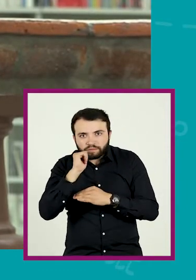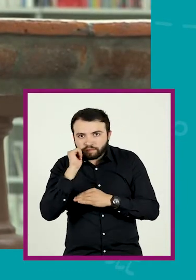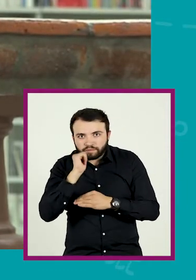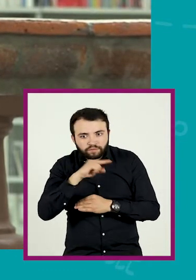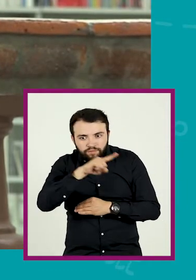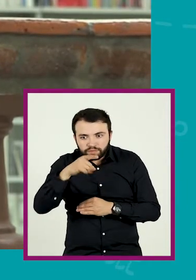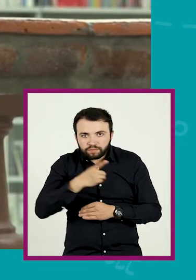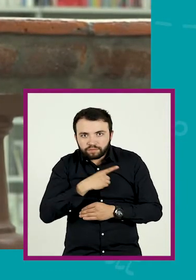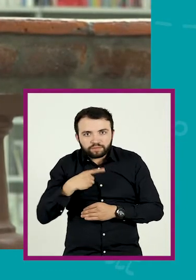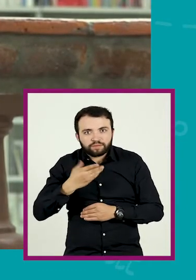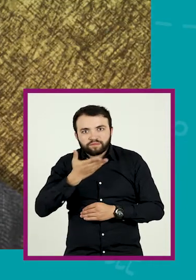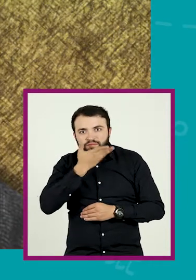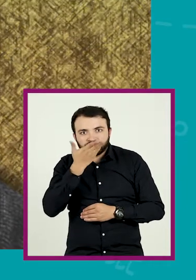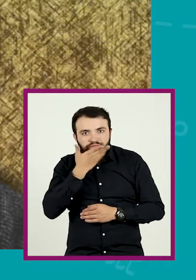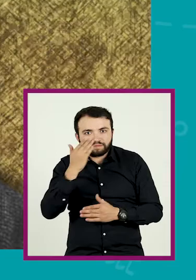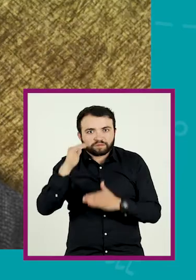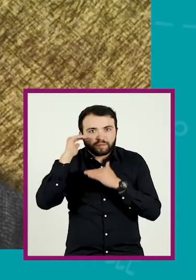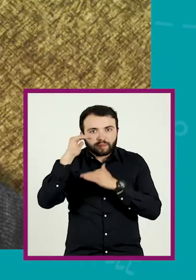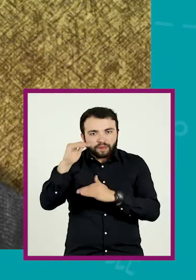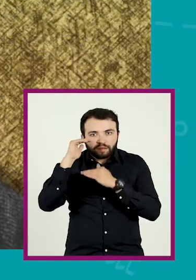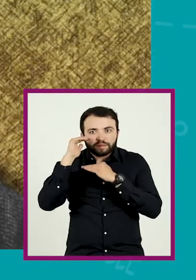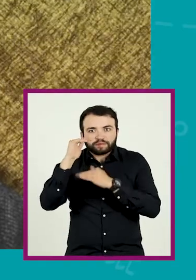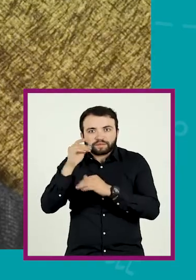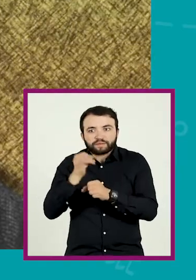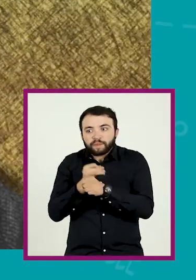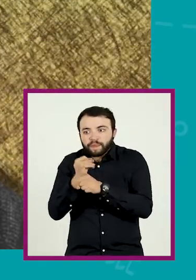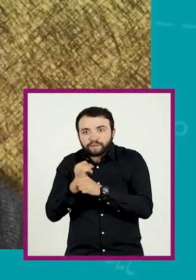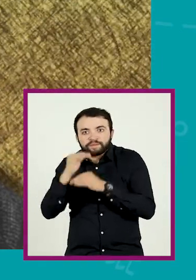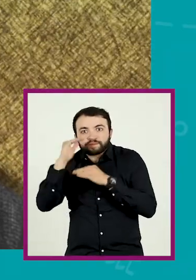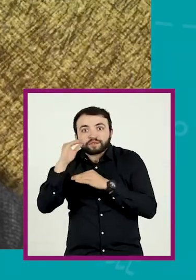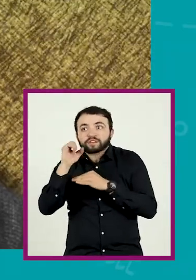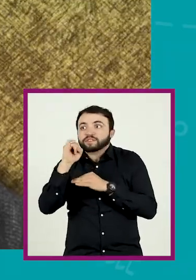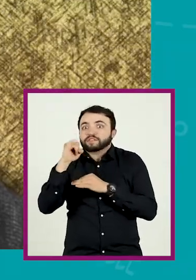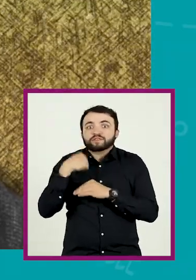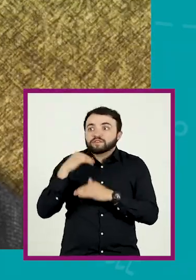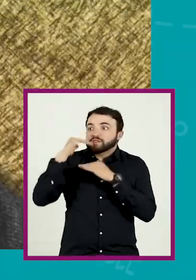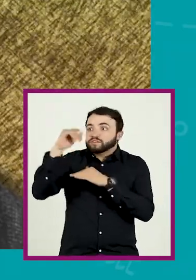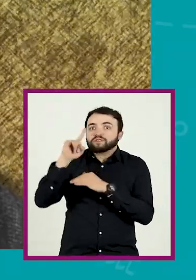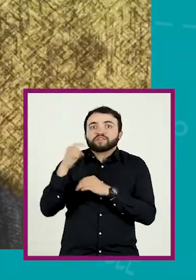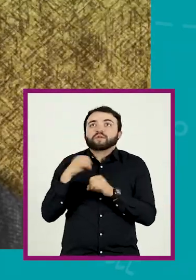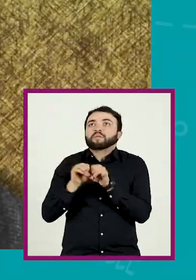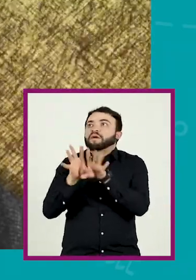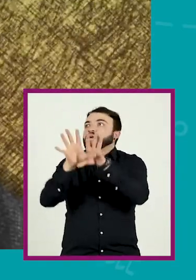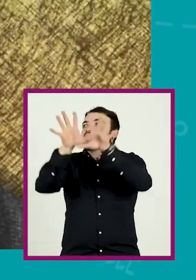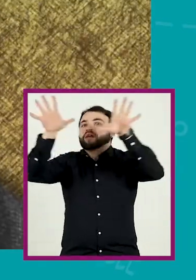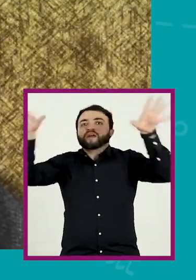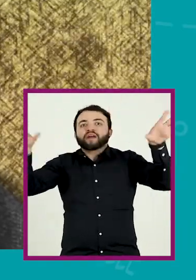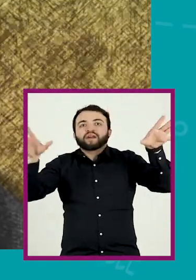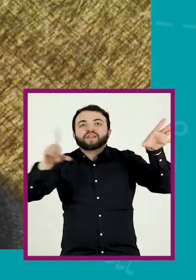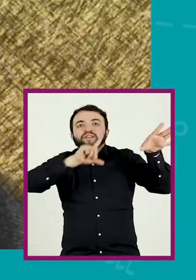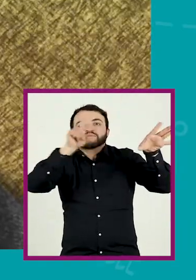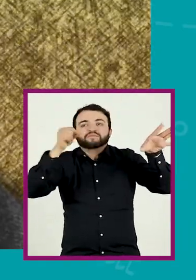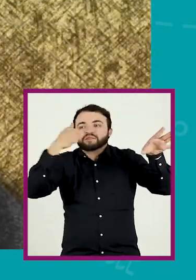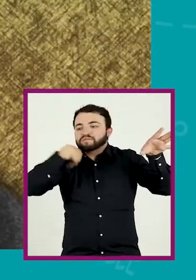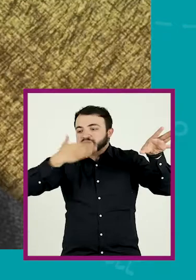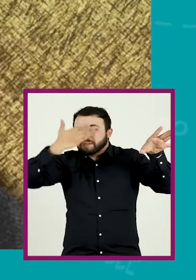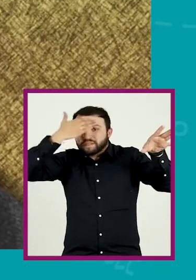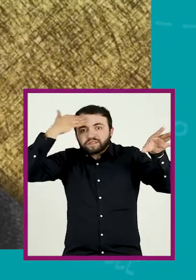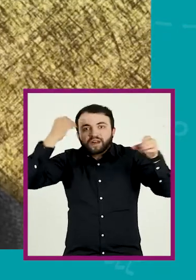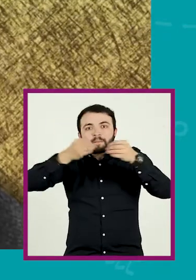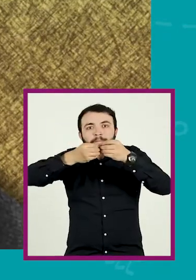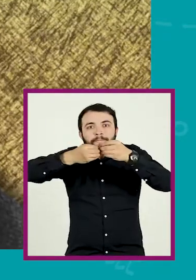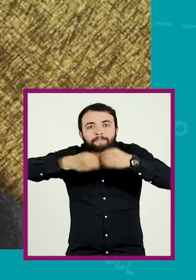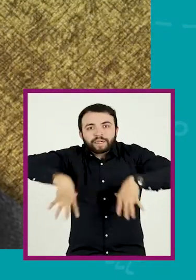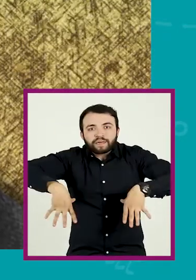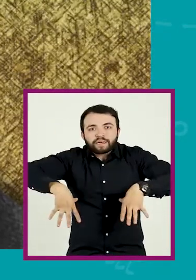límites del conocimiento o de la acción. Por ejemplo, en Hegel, a diferencia de Kant, ¿no? En Hegel los límites